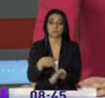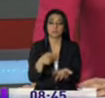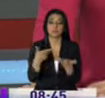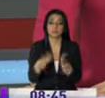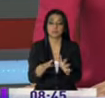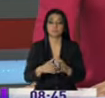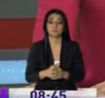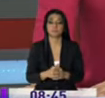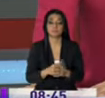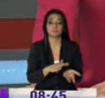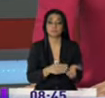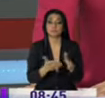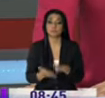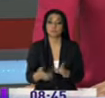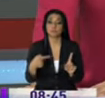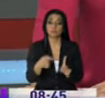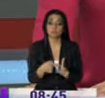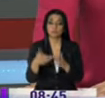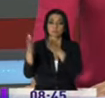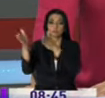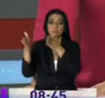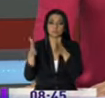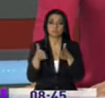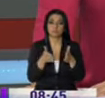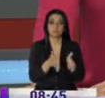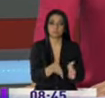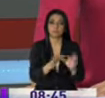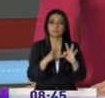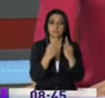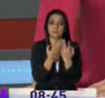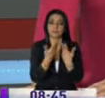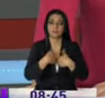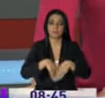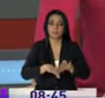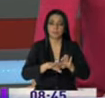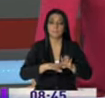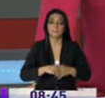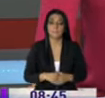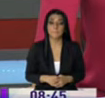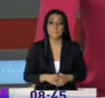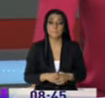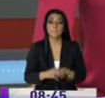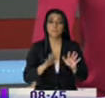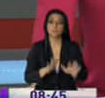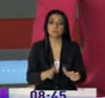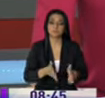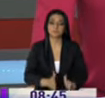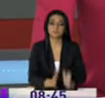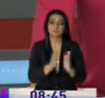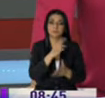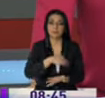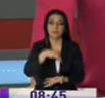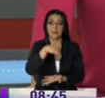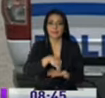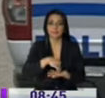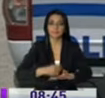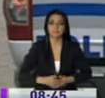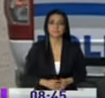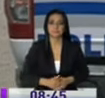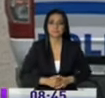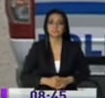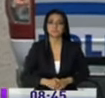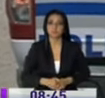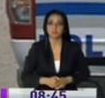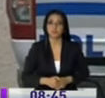mientras que el cuerpo de la víctima fue retirado por sus familiares de la Oficina de Medicina Legal y trasladado a Manabí. Un